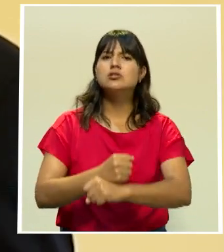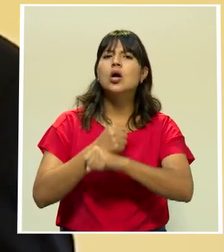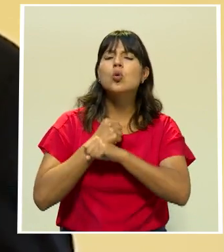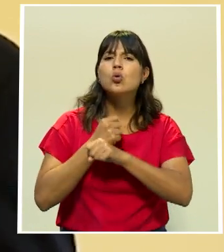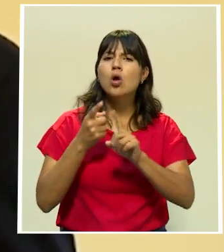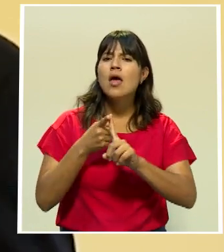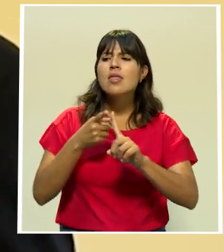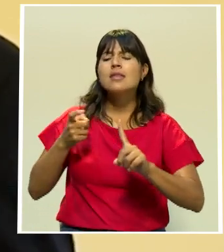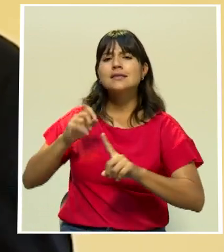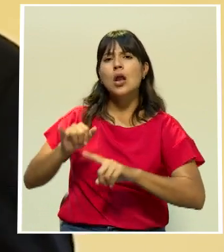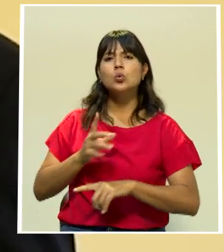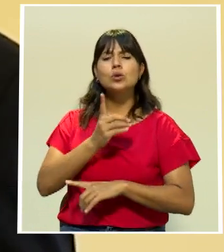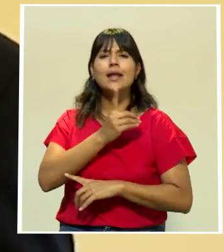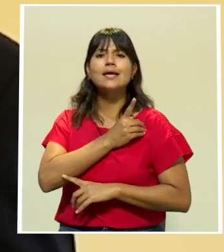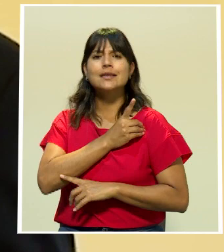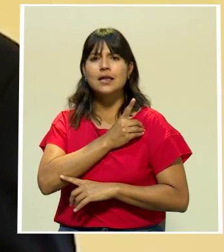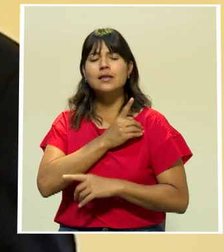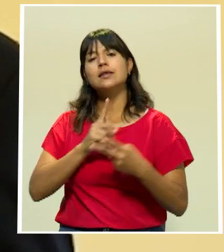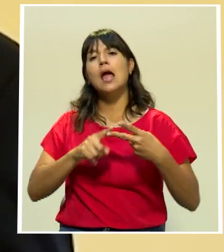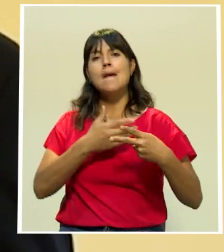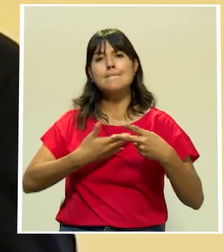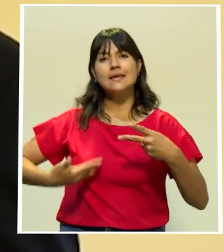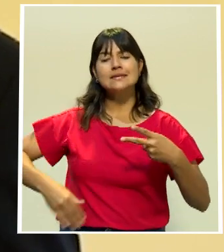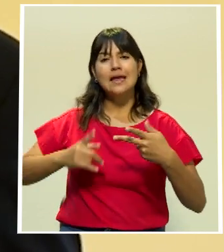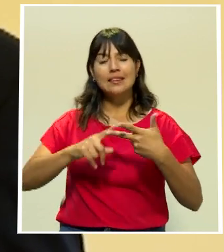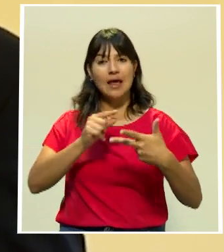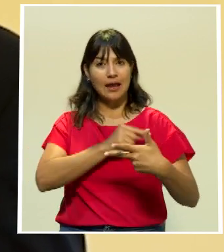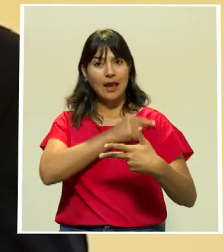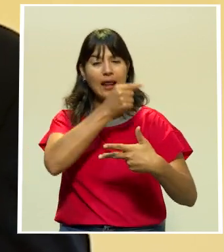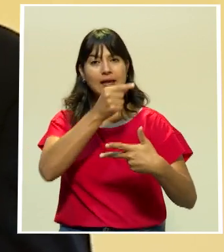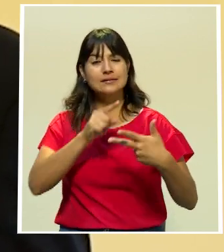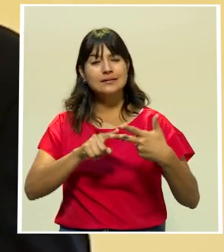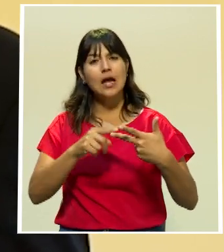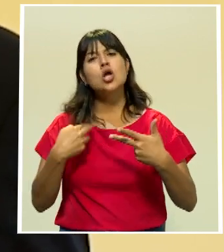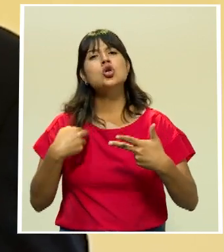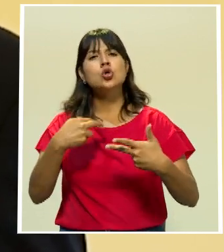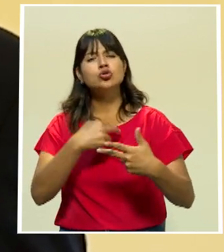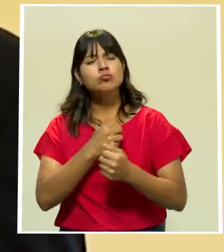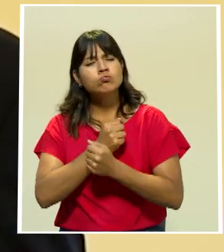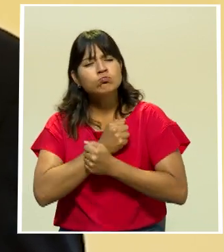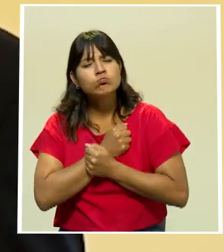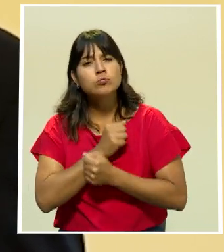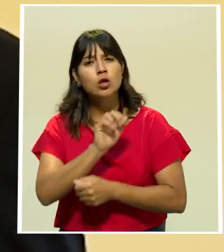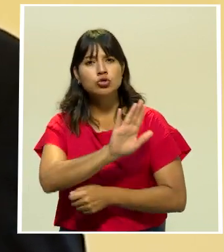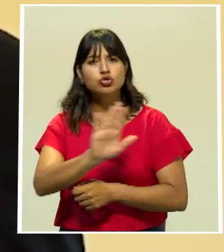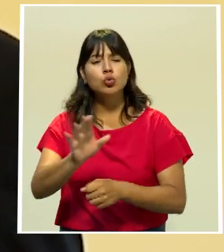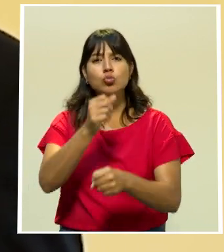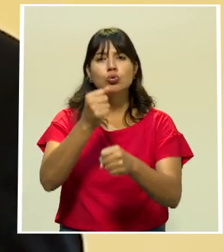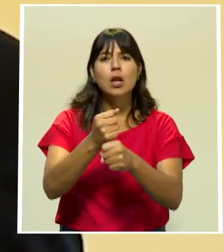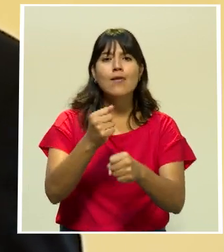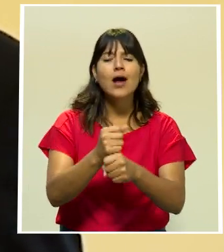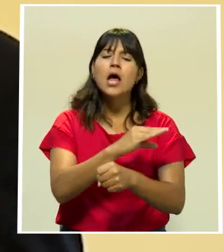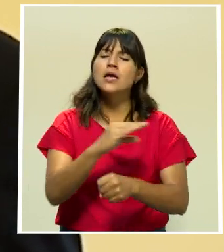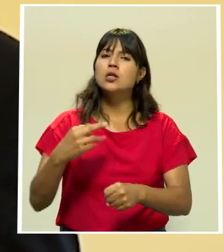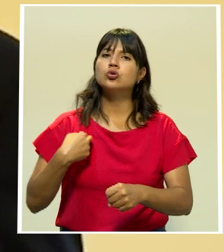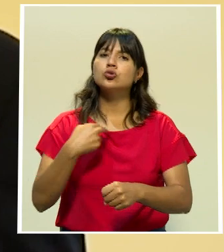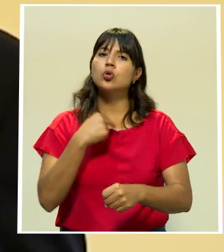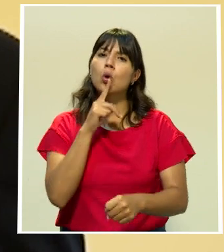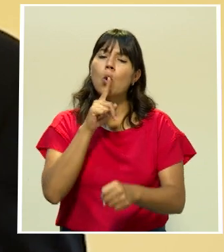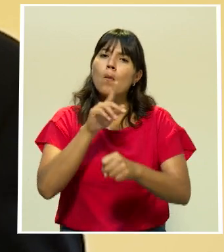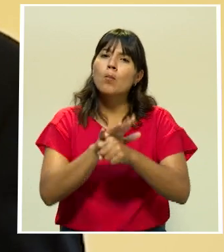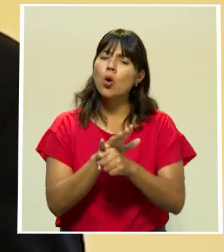desde la Junta Directiva, Presidencia y Gerencias valoramos su aporte y estamos